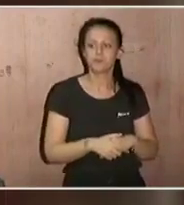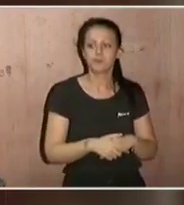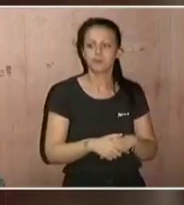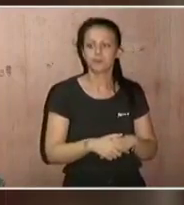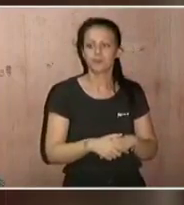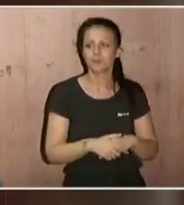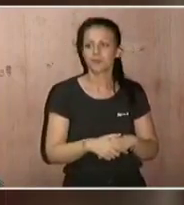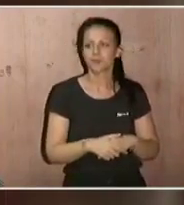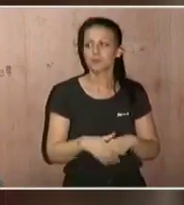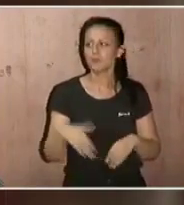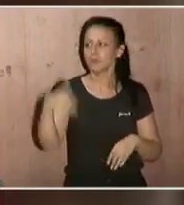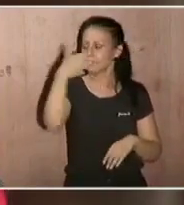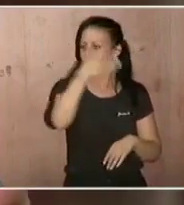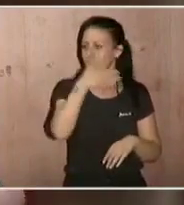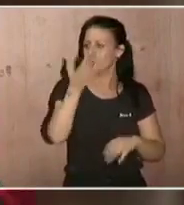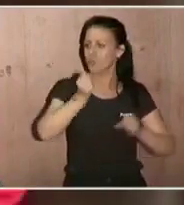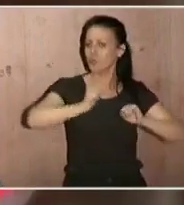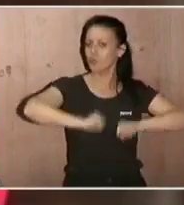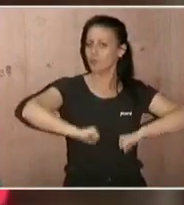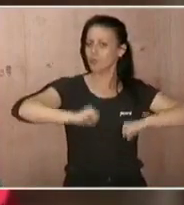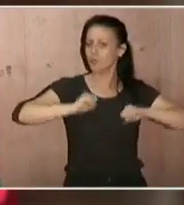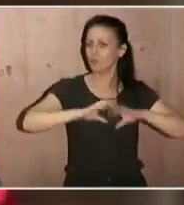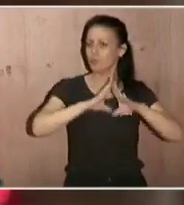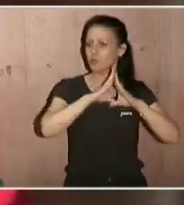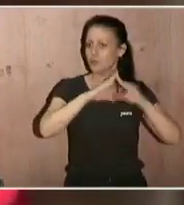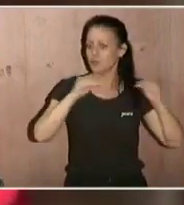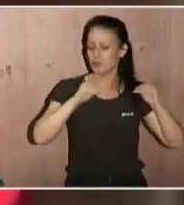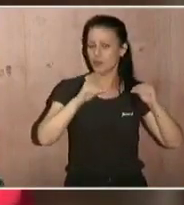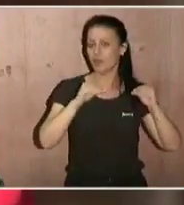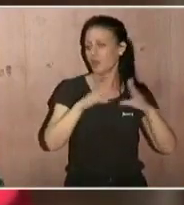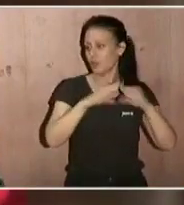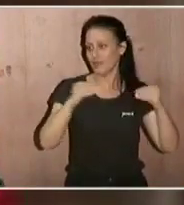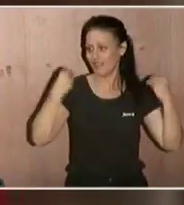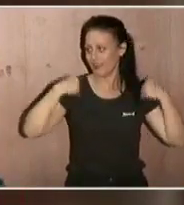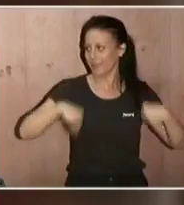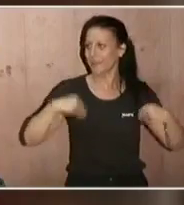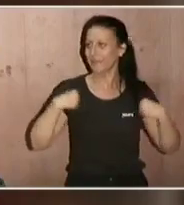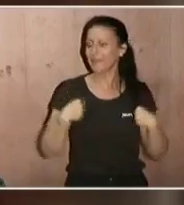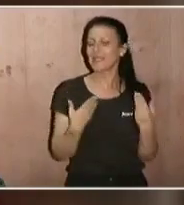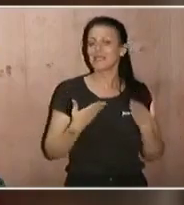del Colegio Mayor Universitario Pedro Cerbuna de la misma universidad